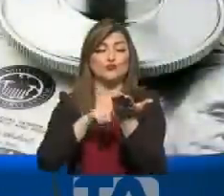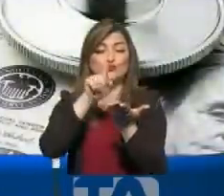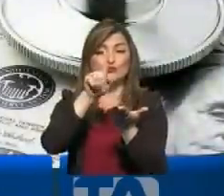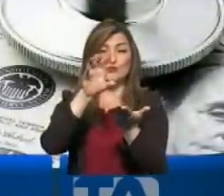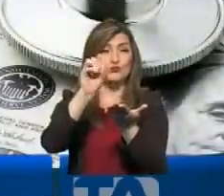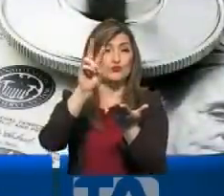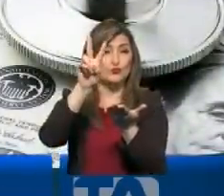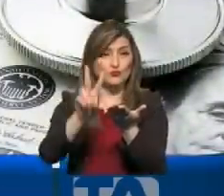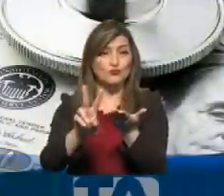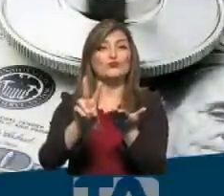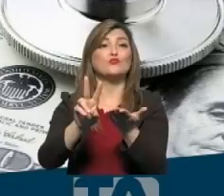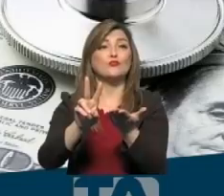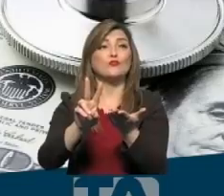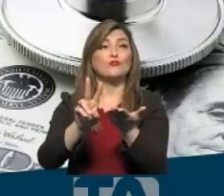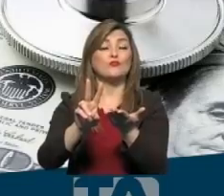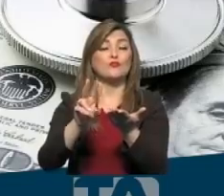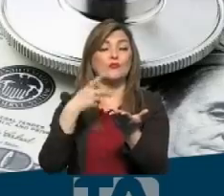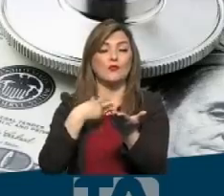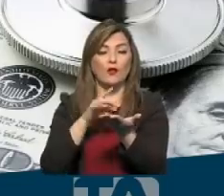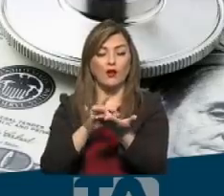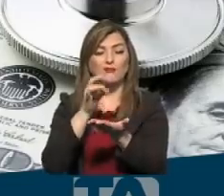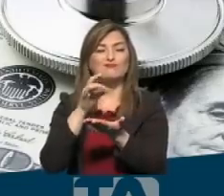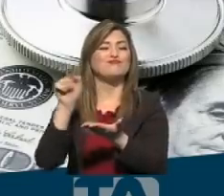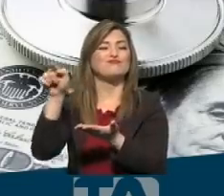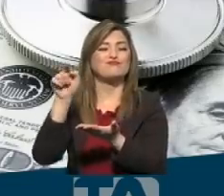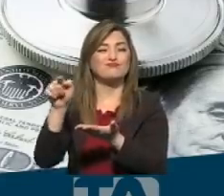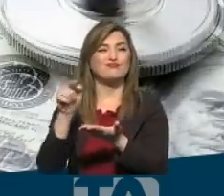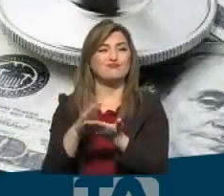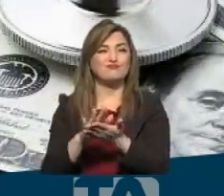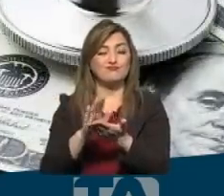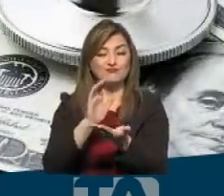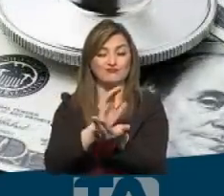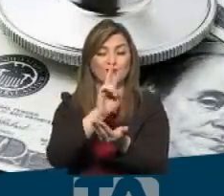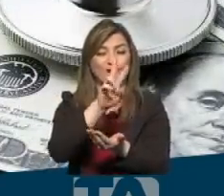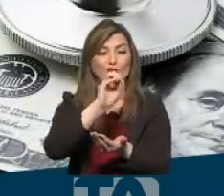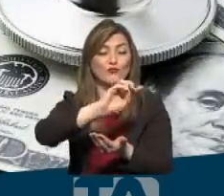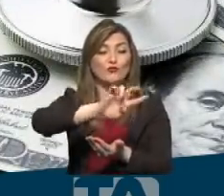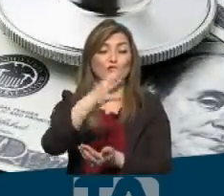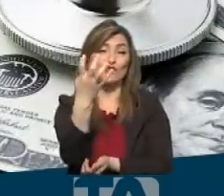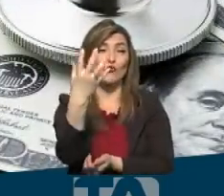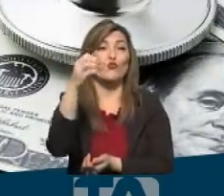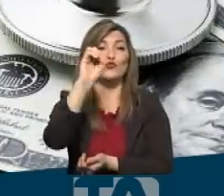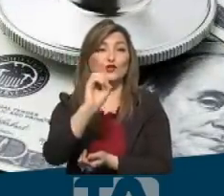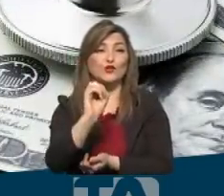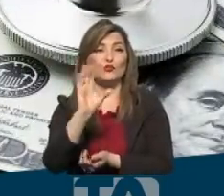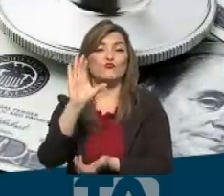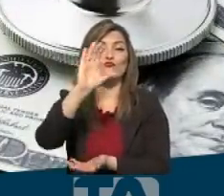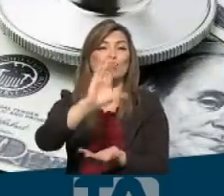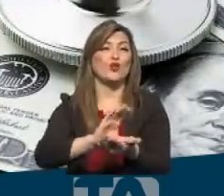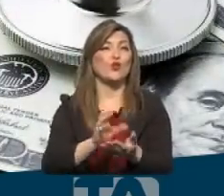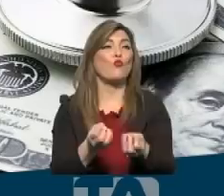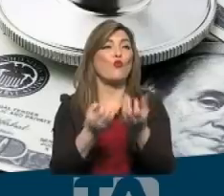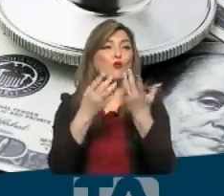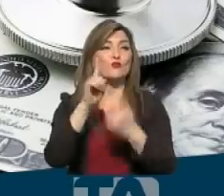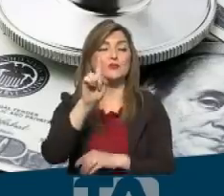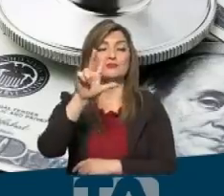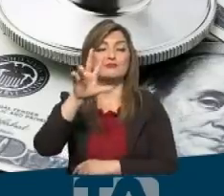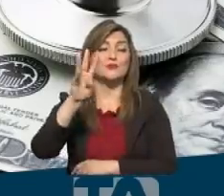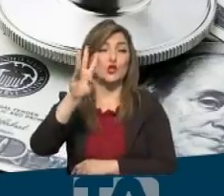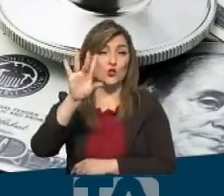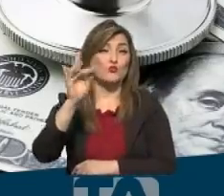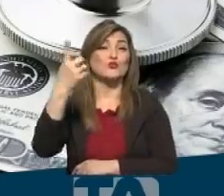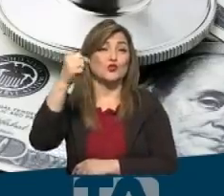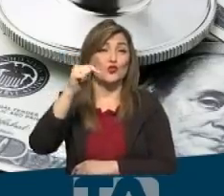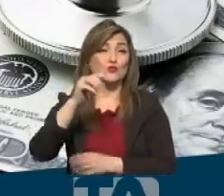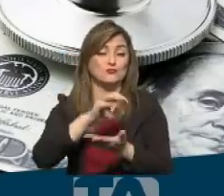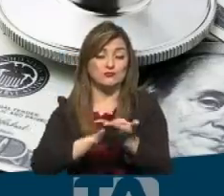102 unidades médicas del IES es del 20,14%. De una asignación de 1.368 millones, se ha